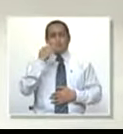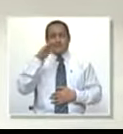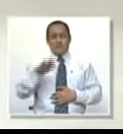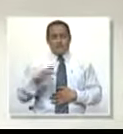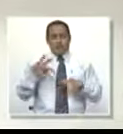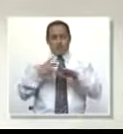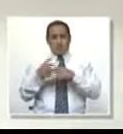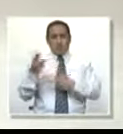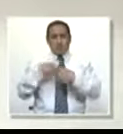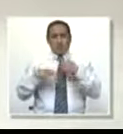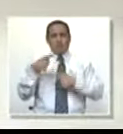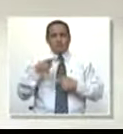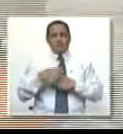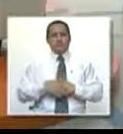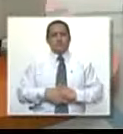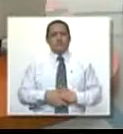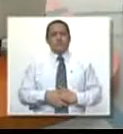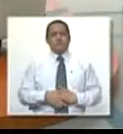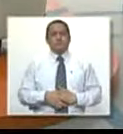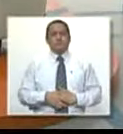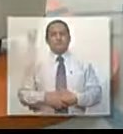del niño pausa y